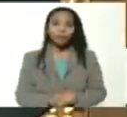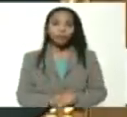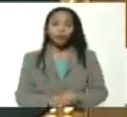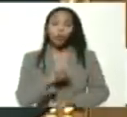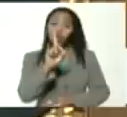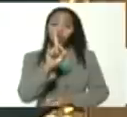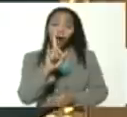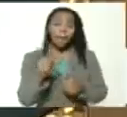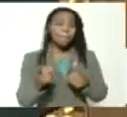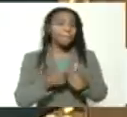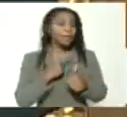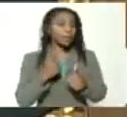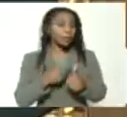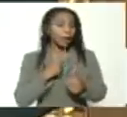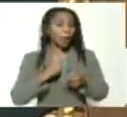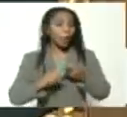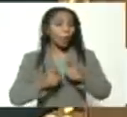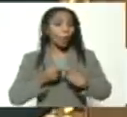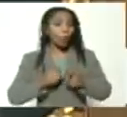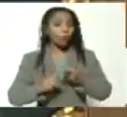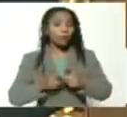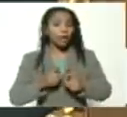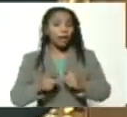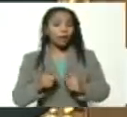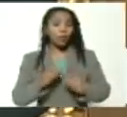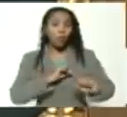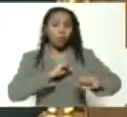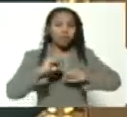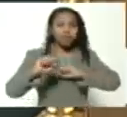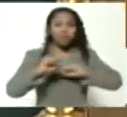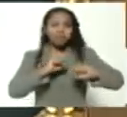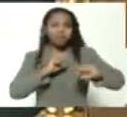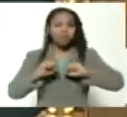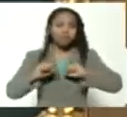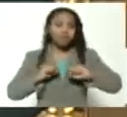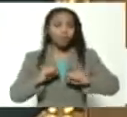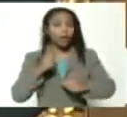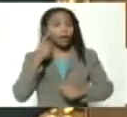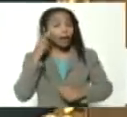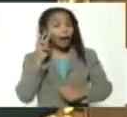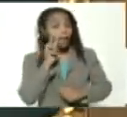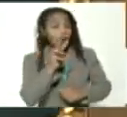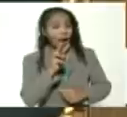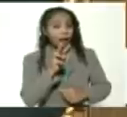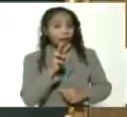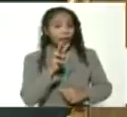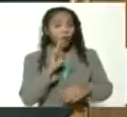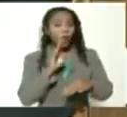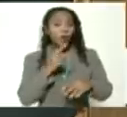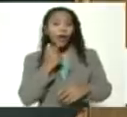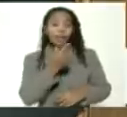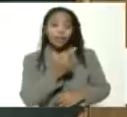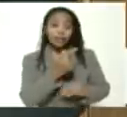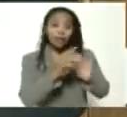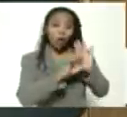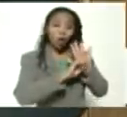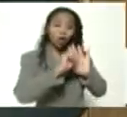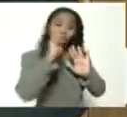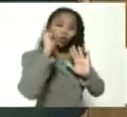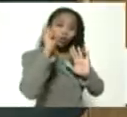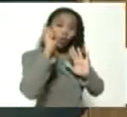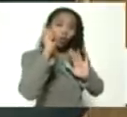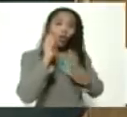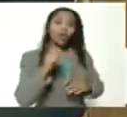de las principales cosas que nos ha movido y tiene que ver con lo que establece nuestra Constitución